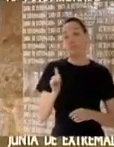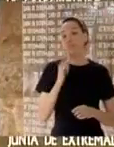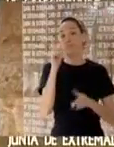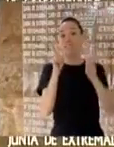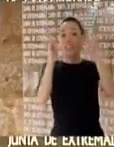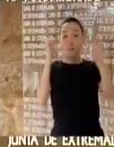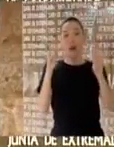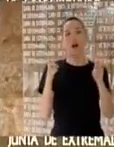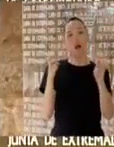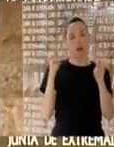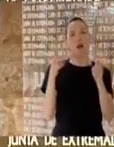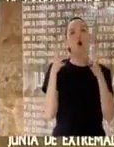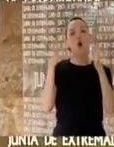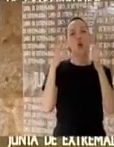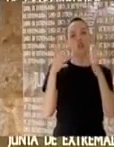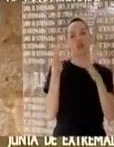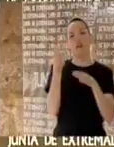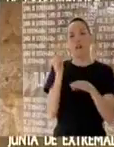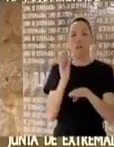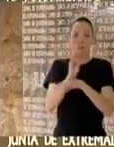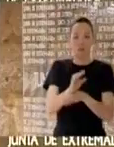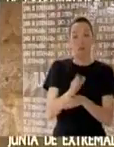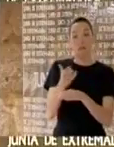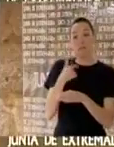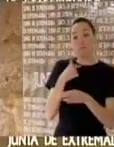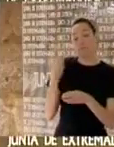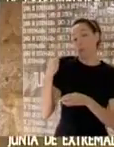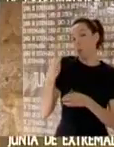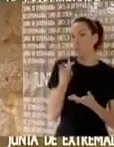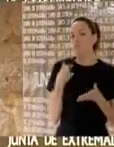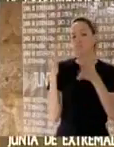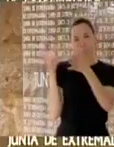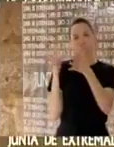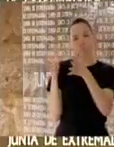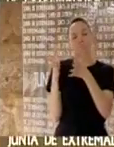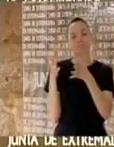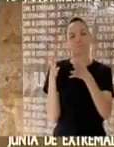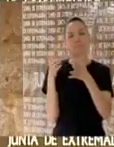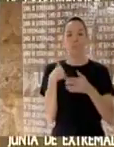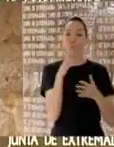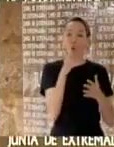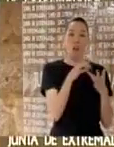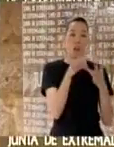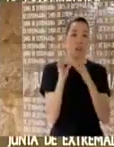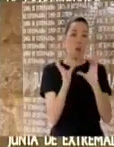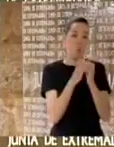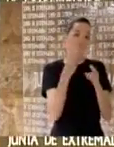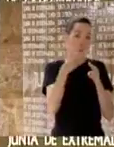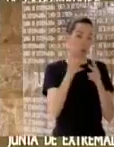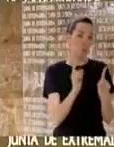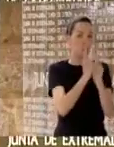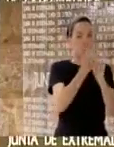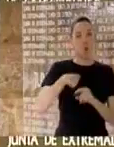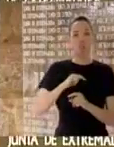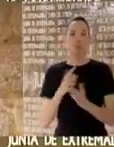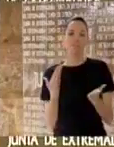Financiera. Y como líder de la oposición, lo que le he trasladado al presidente de la Junta de Extremadura es que nosotros hemos pedido, no solamente en